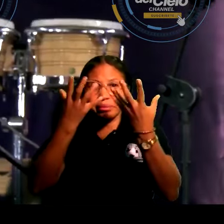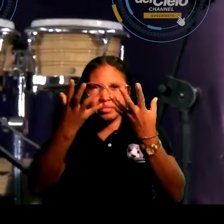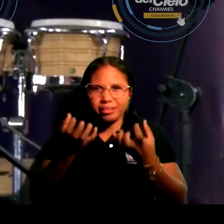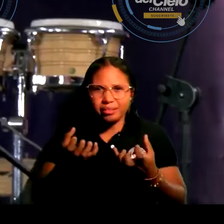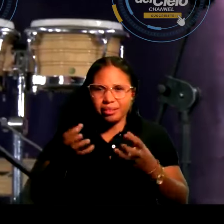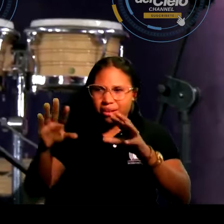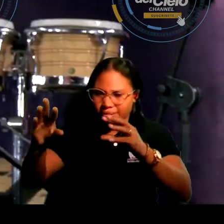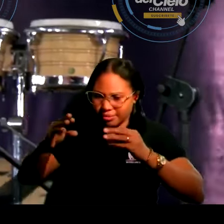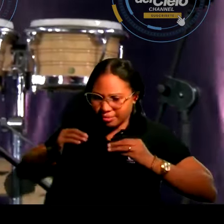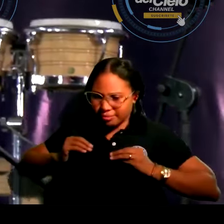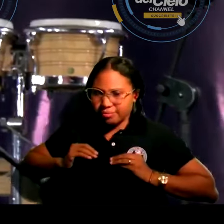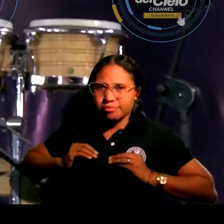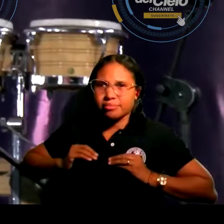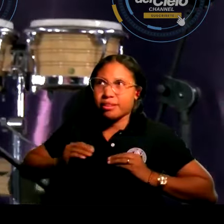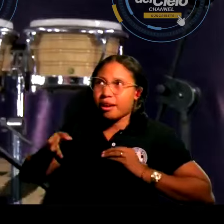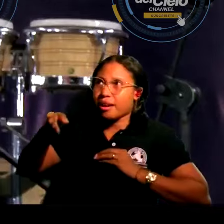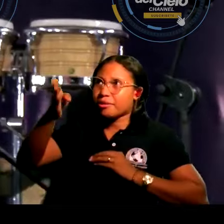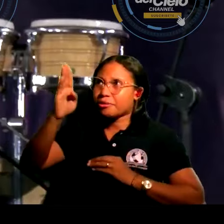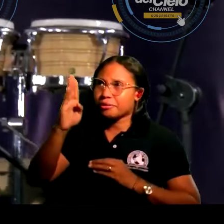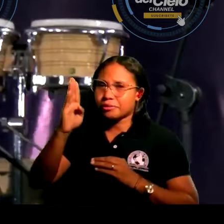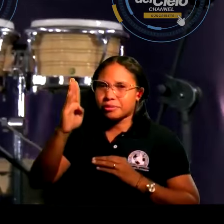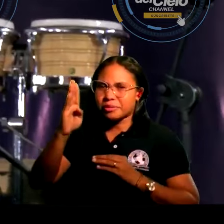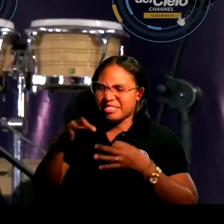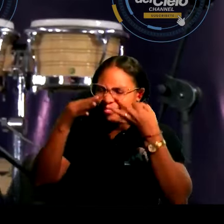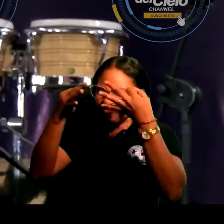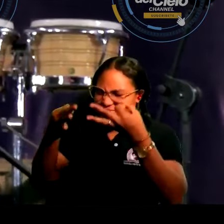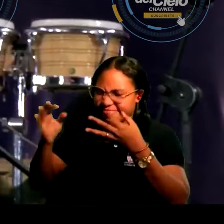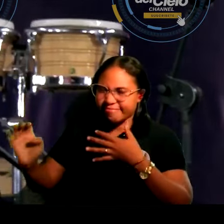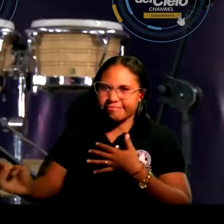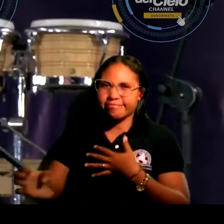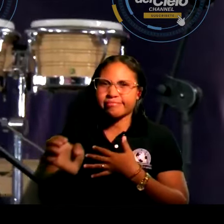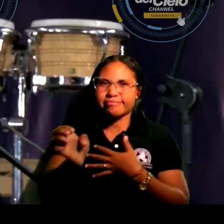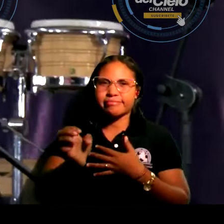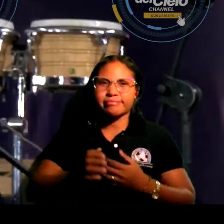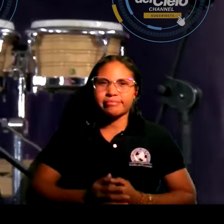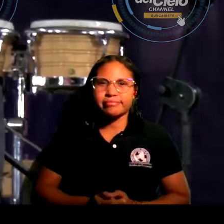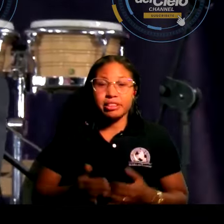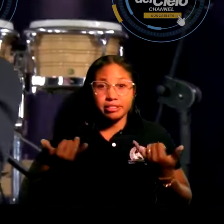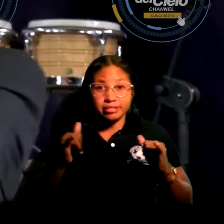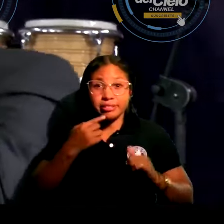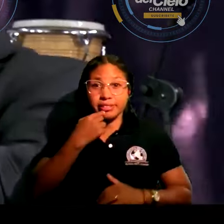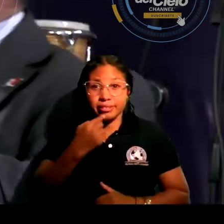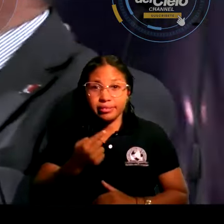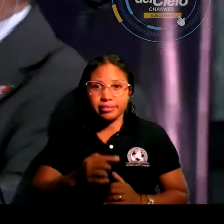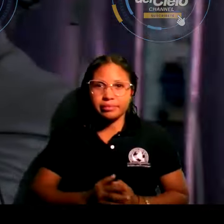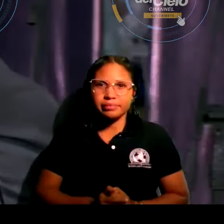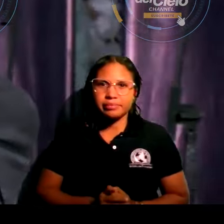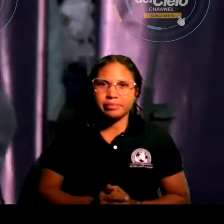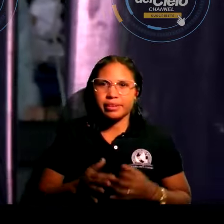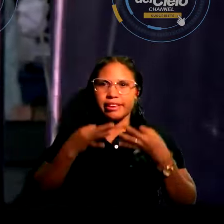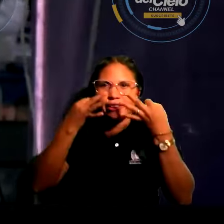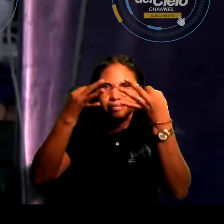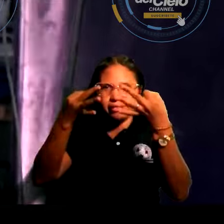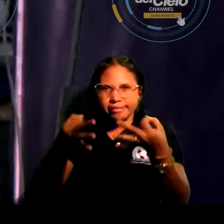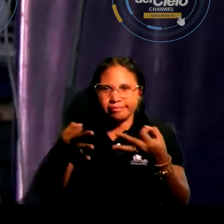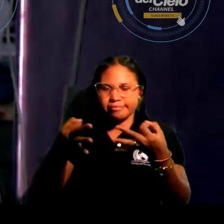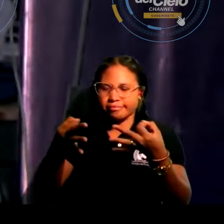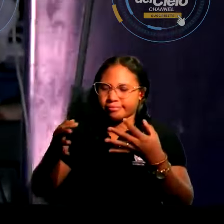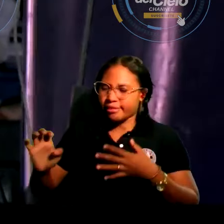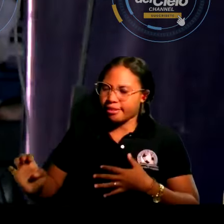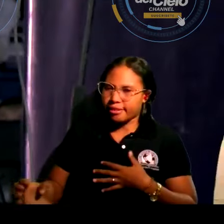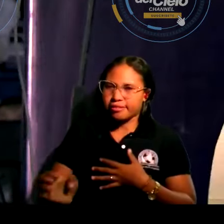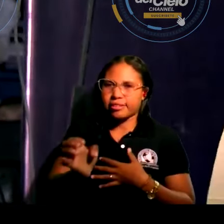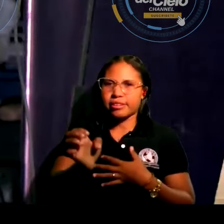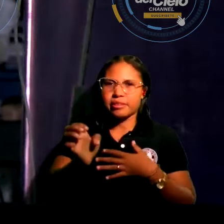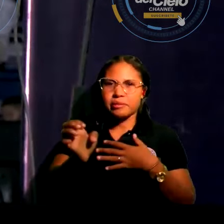de creer en este evangelio. Ya le dije que creer este evangelio es aceptar